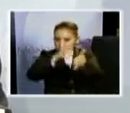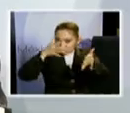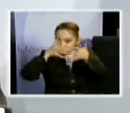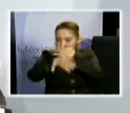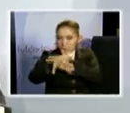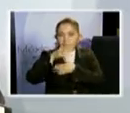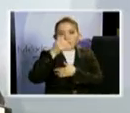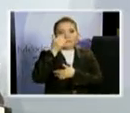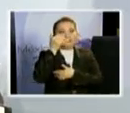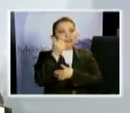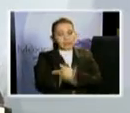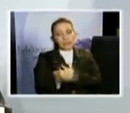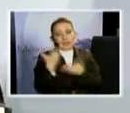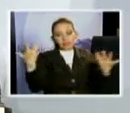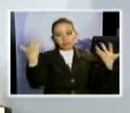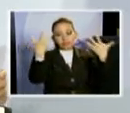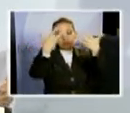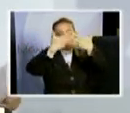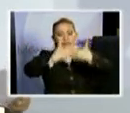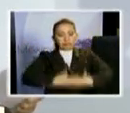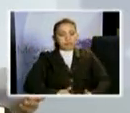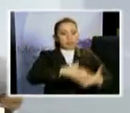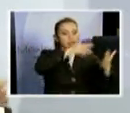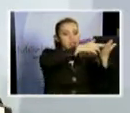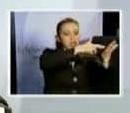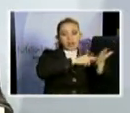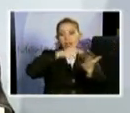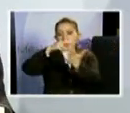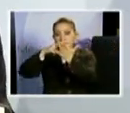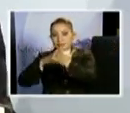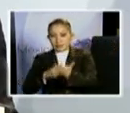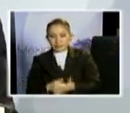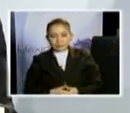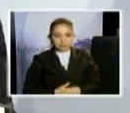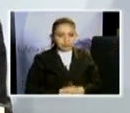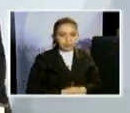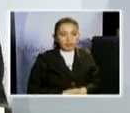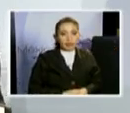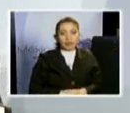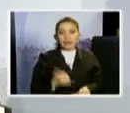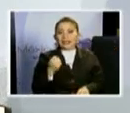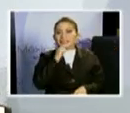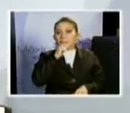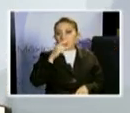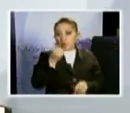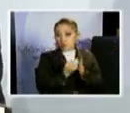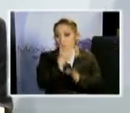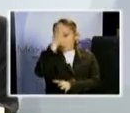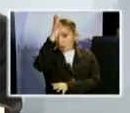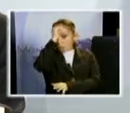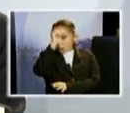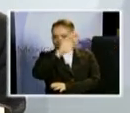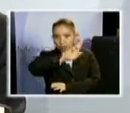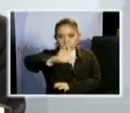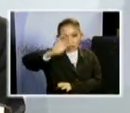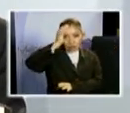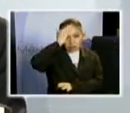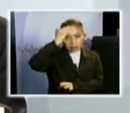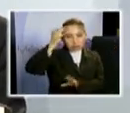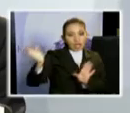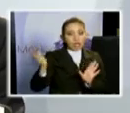ya armonizando las reglas del juego. A la vez, un nuevo acuerdo debe reconocer que la